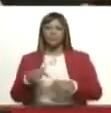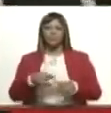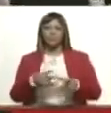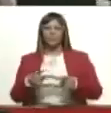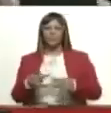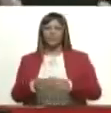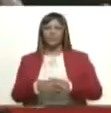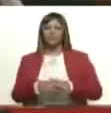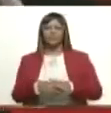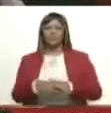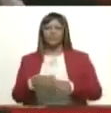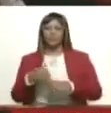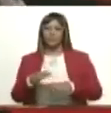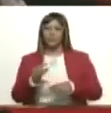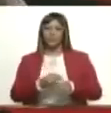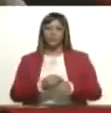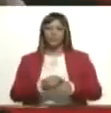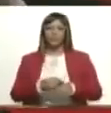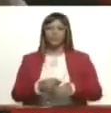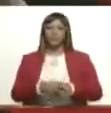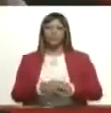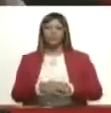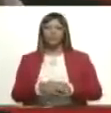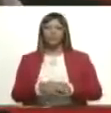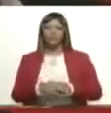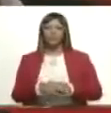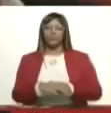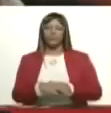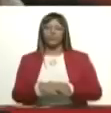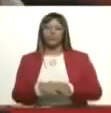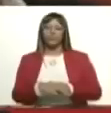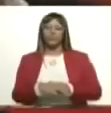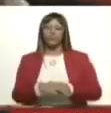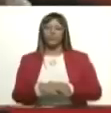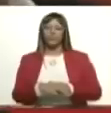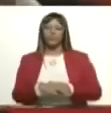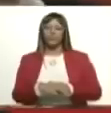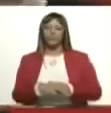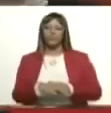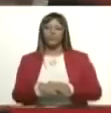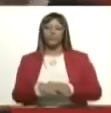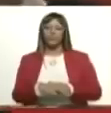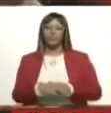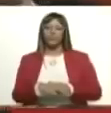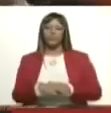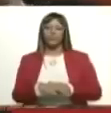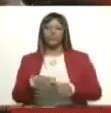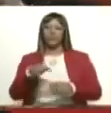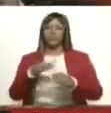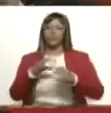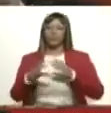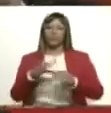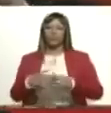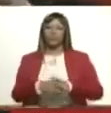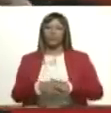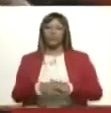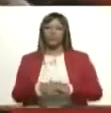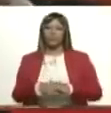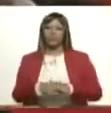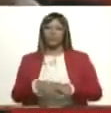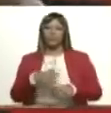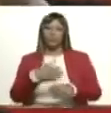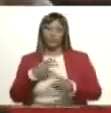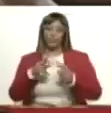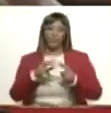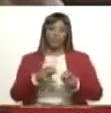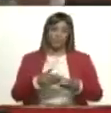en cuestión de segundos, de minutos, lo van a tener todo, por supuesto, esta comunicación, para que, bueno, sea